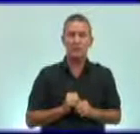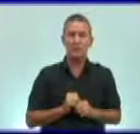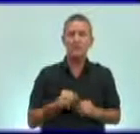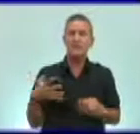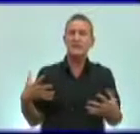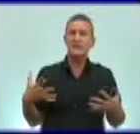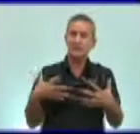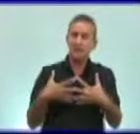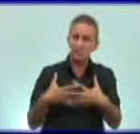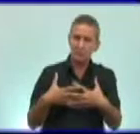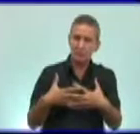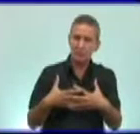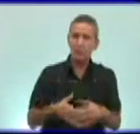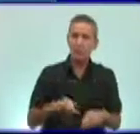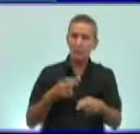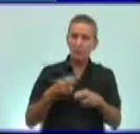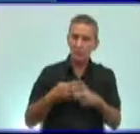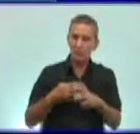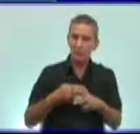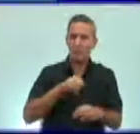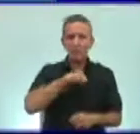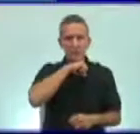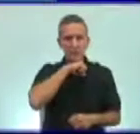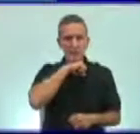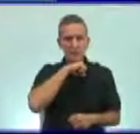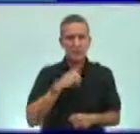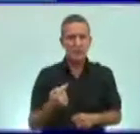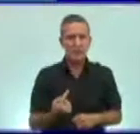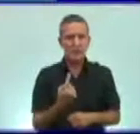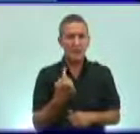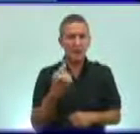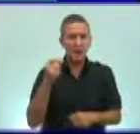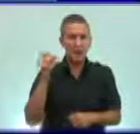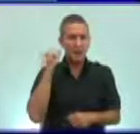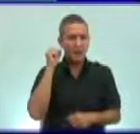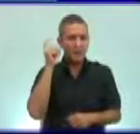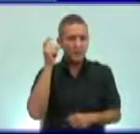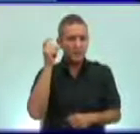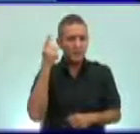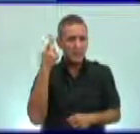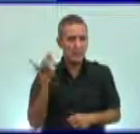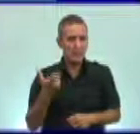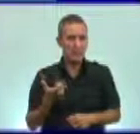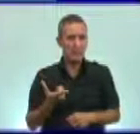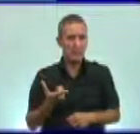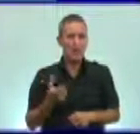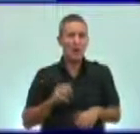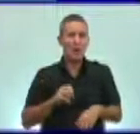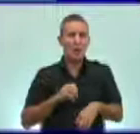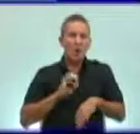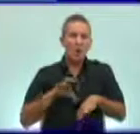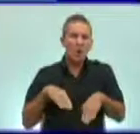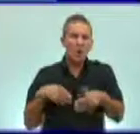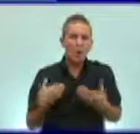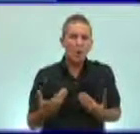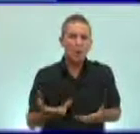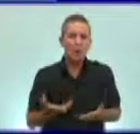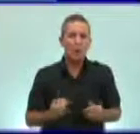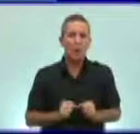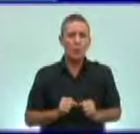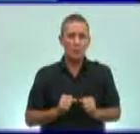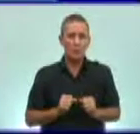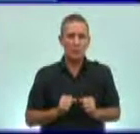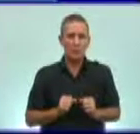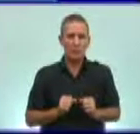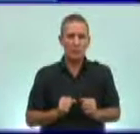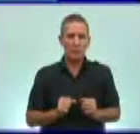Concepción Palacios y Blanco. Esa es una primera idea, pero ¿cómo es posible que en un libro de tal magnitud, un revolucionario